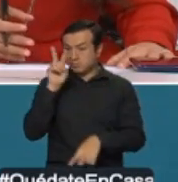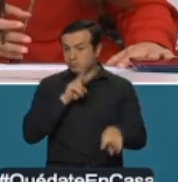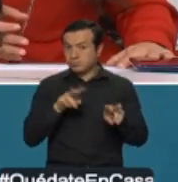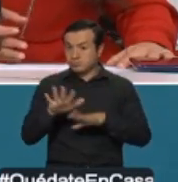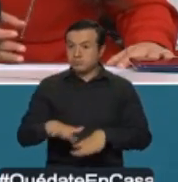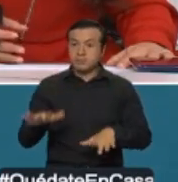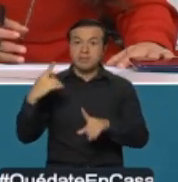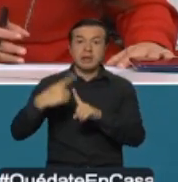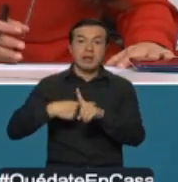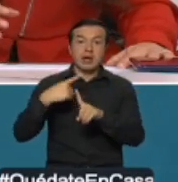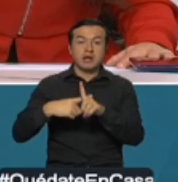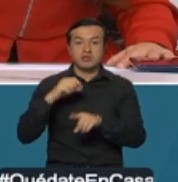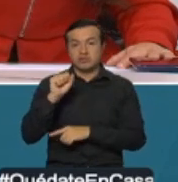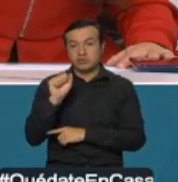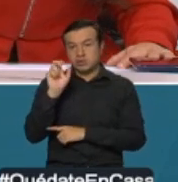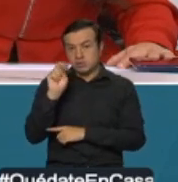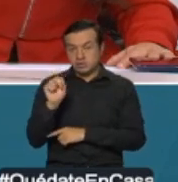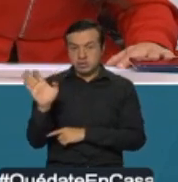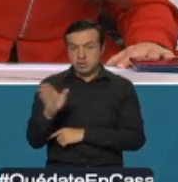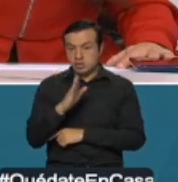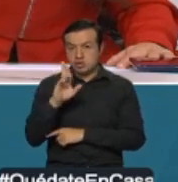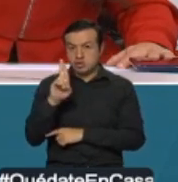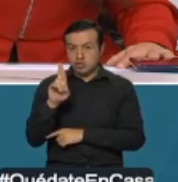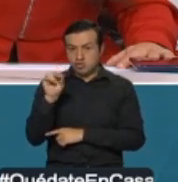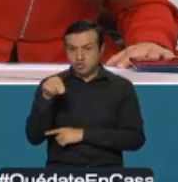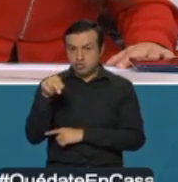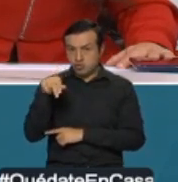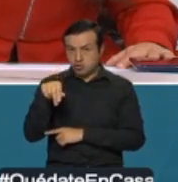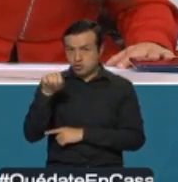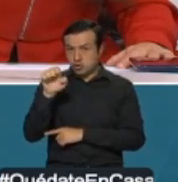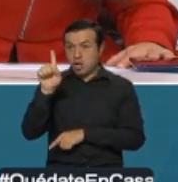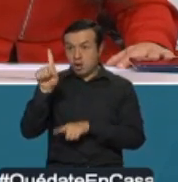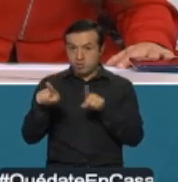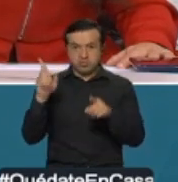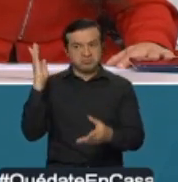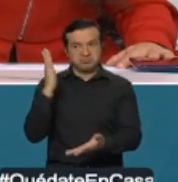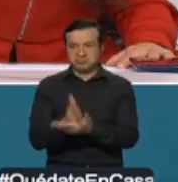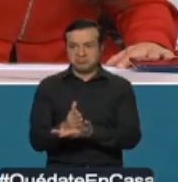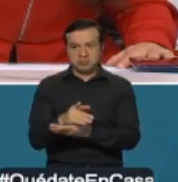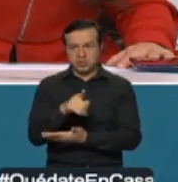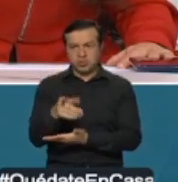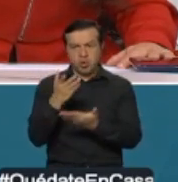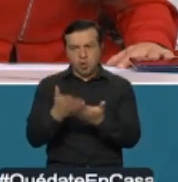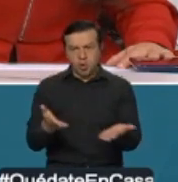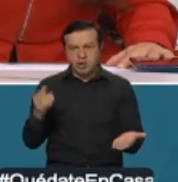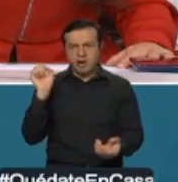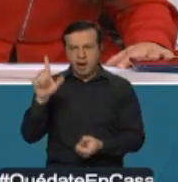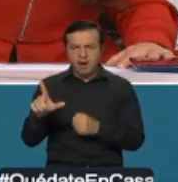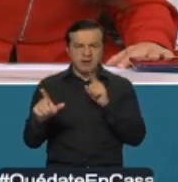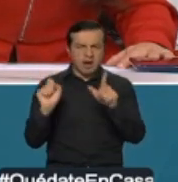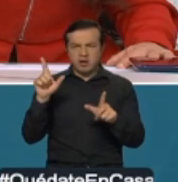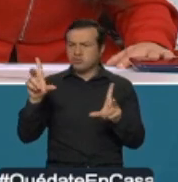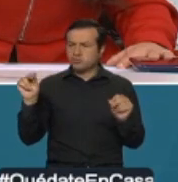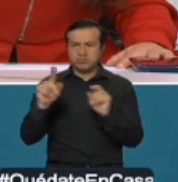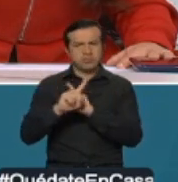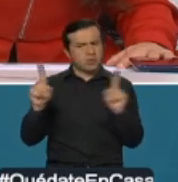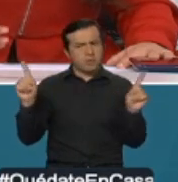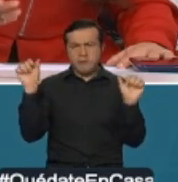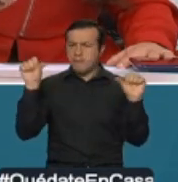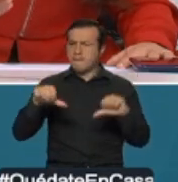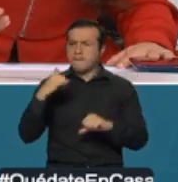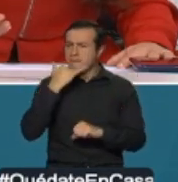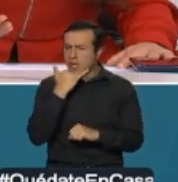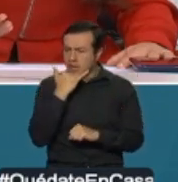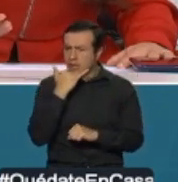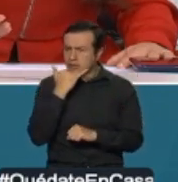el mercado de San Roque ya se pudieron clausurar algunos puestos porque estaban expendiendo productos en precios que no estaban moderados.